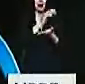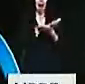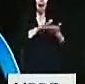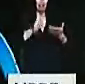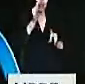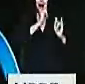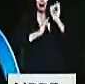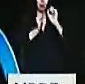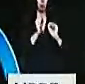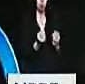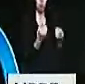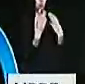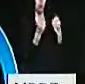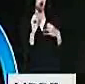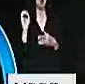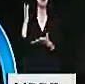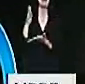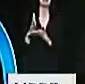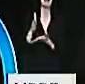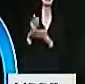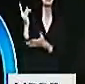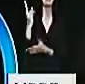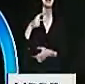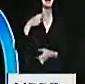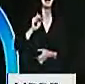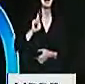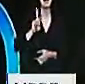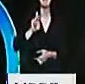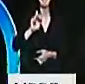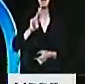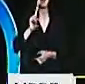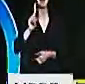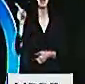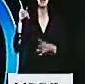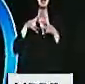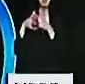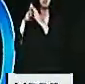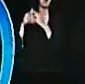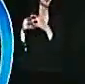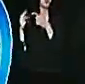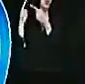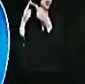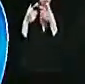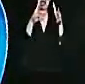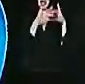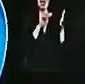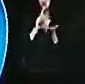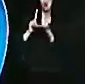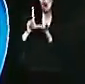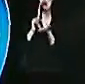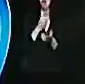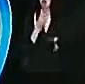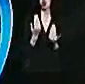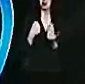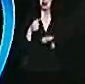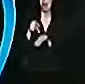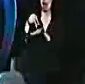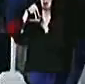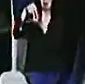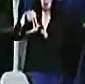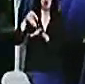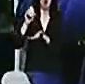una clase en Harvard o en el MIT o en alguna universidad muy connotada desde cualquier lugar del mundo. No tengo que estar ahí, a veces no tengo ni que